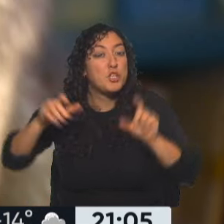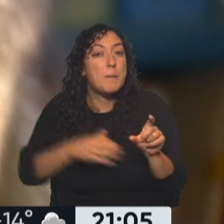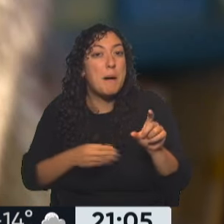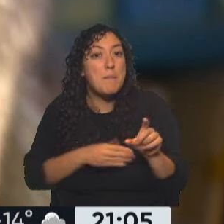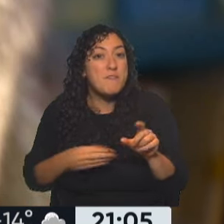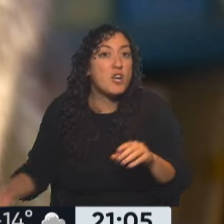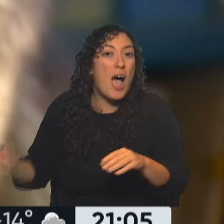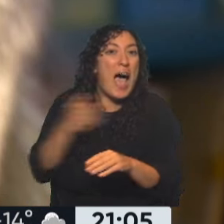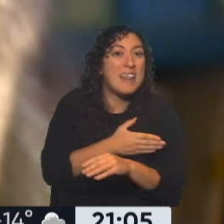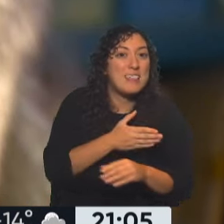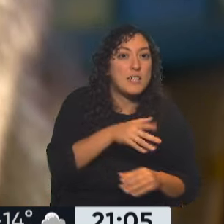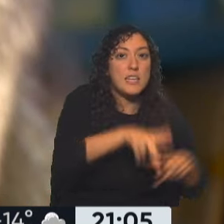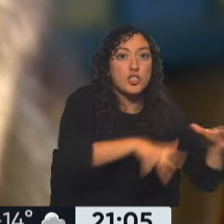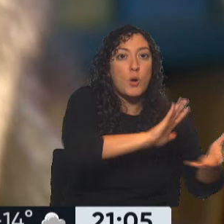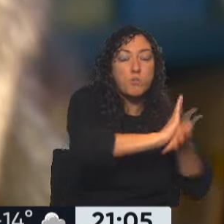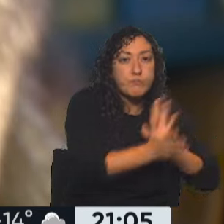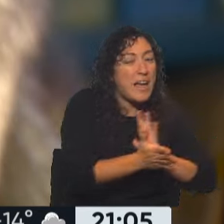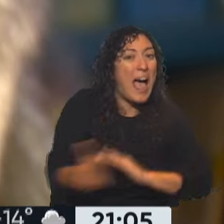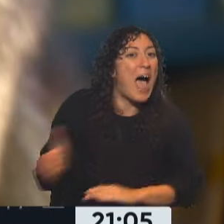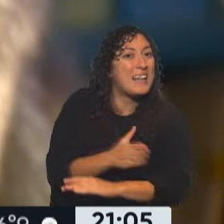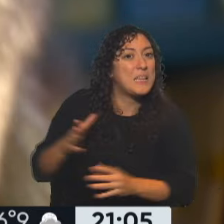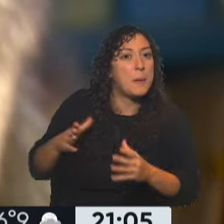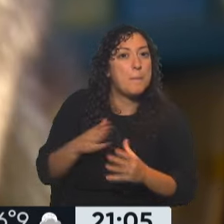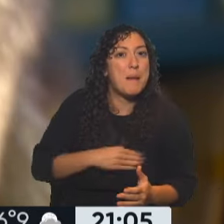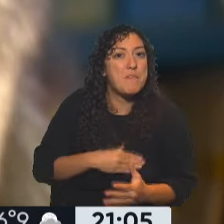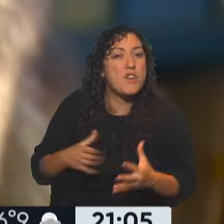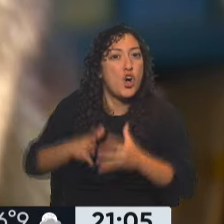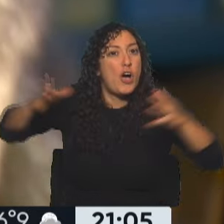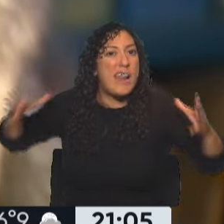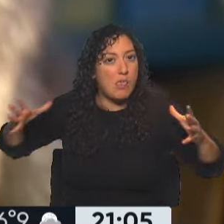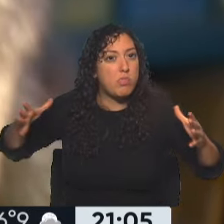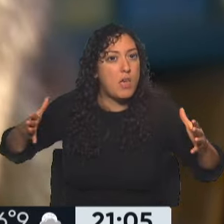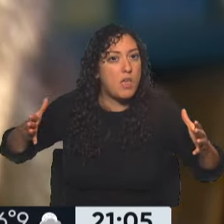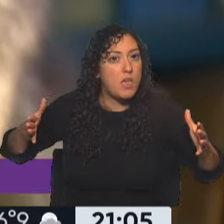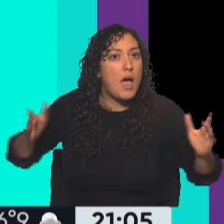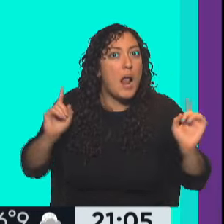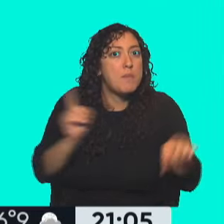antes de la extinción de los dinosaurios y ahí ya teníamos mamíferos grandes con los dinosaurios.